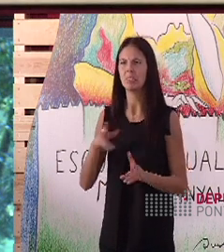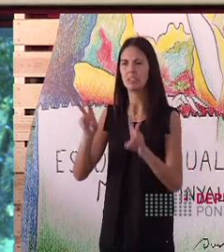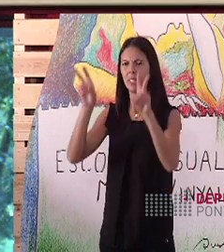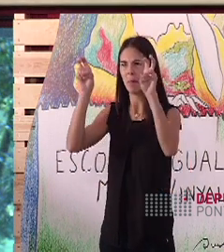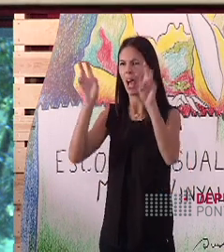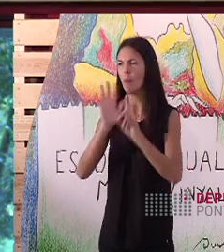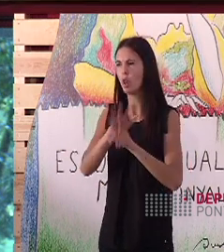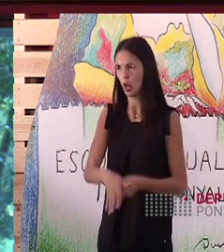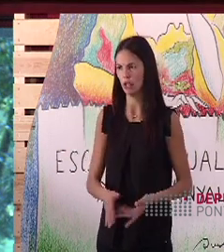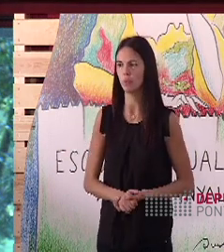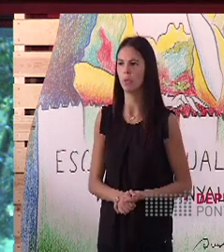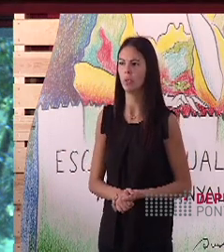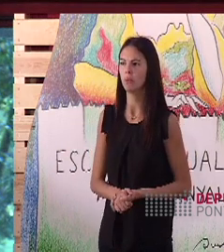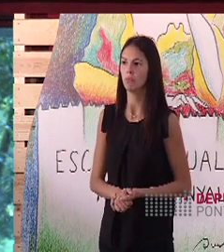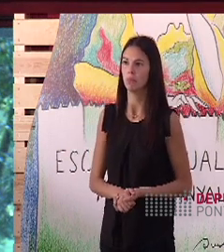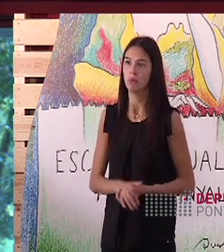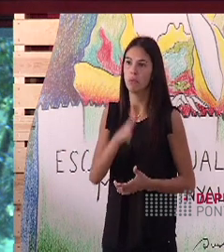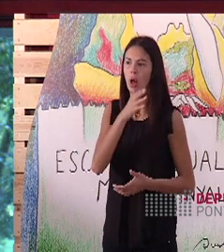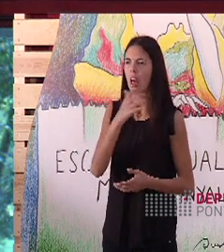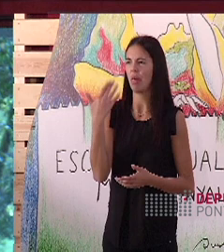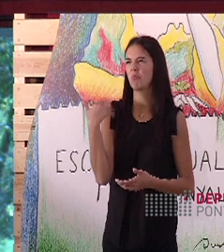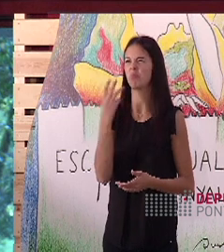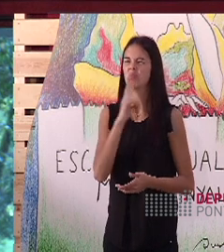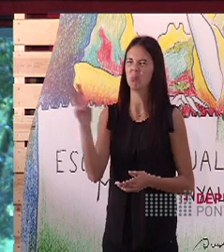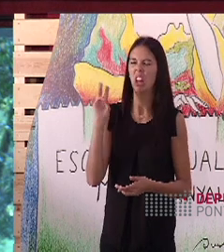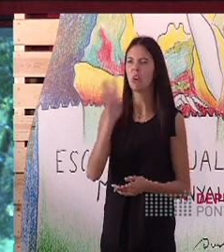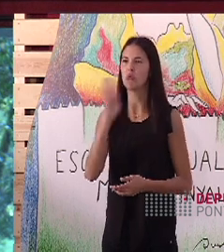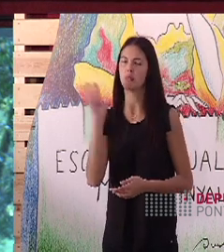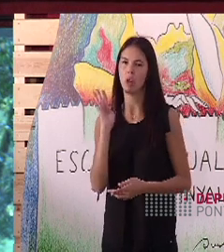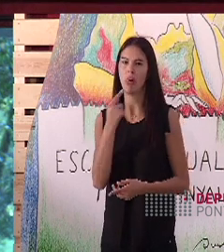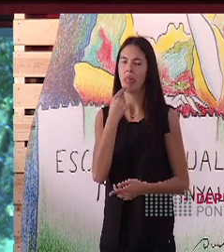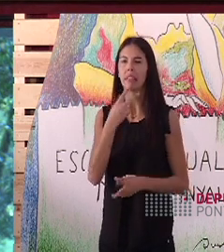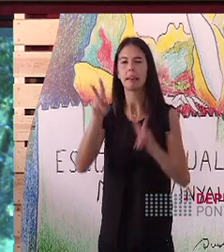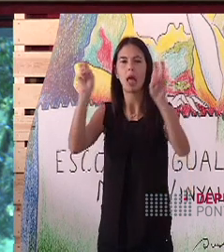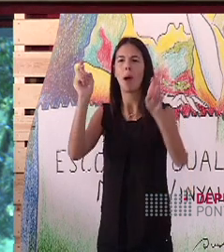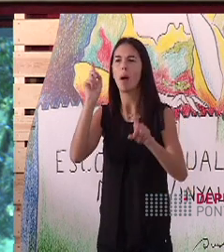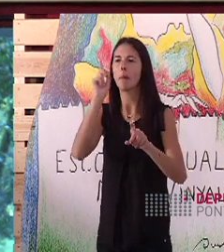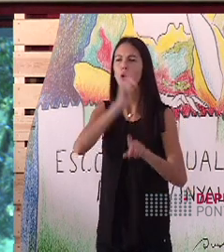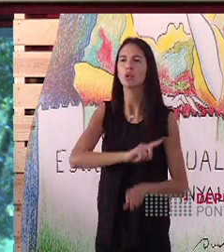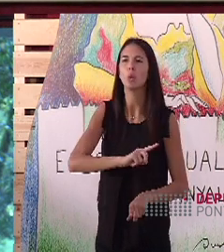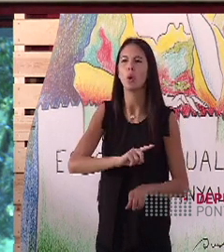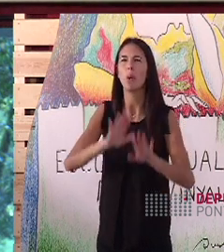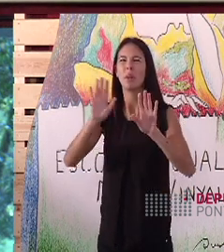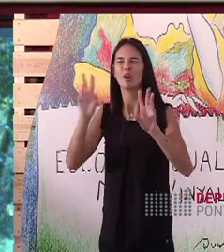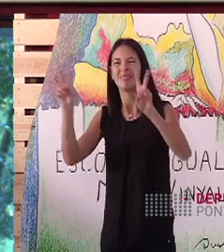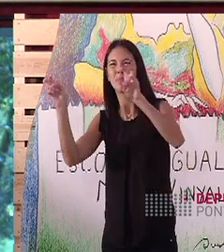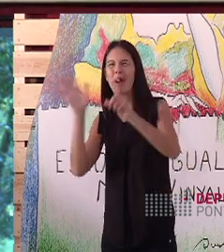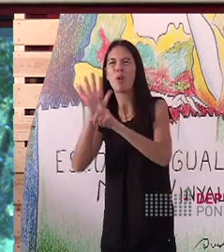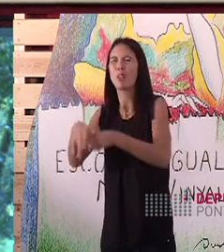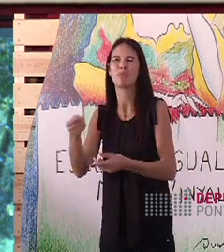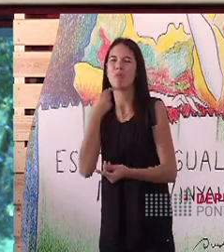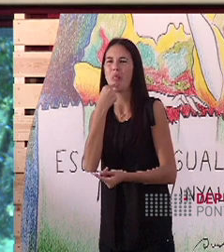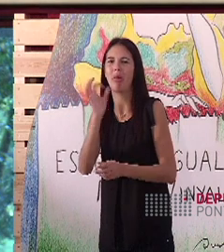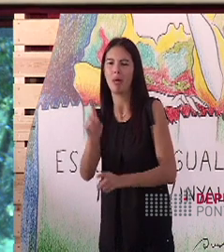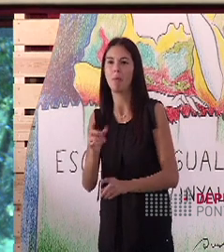abolicionismo. Hace 3 o 4 años se hablaba de prostitución, pero no se hablaba de abolicionismo.